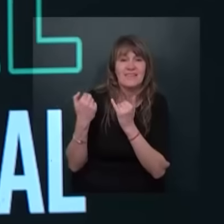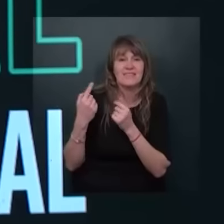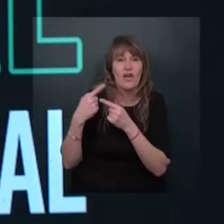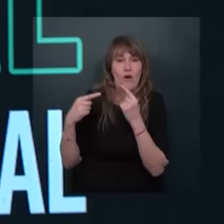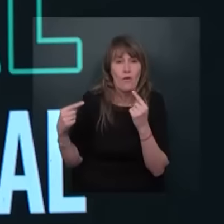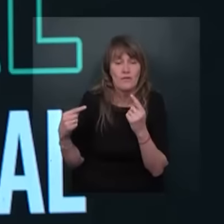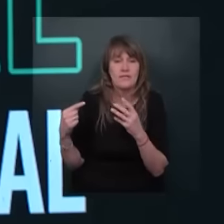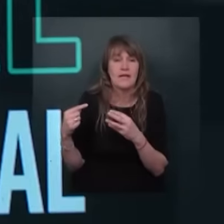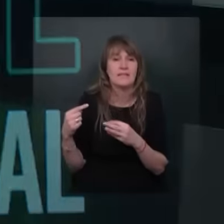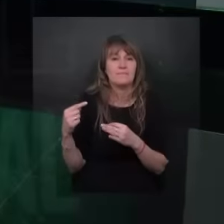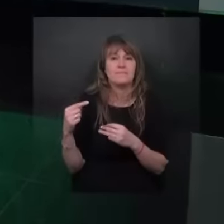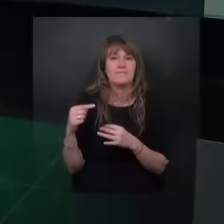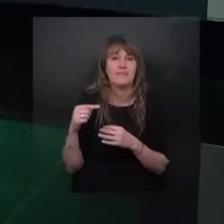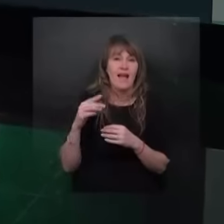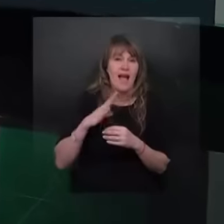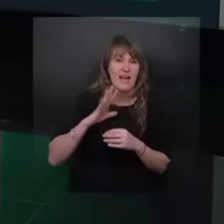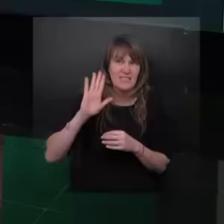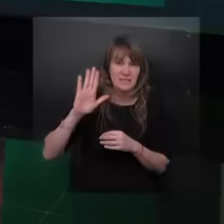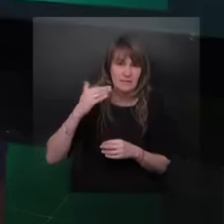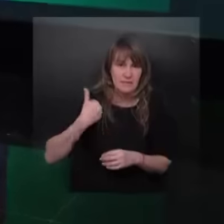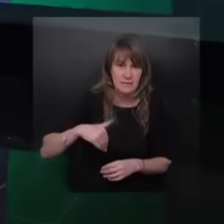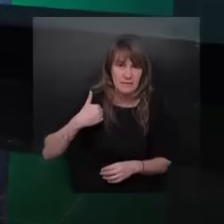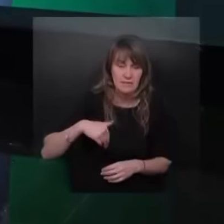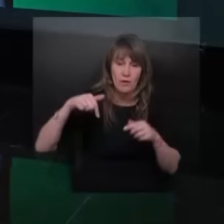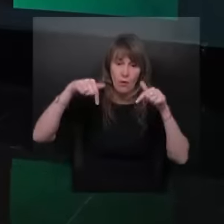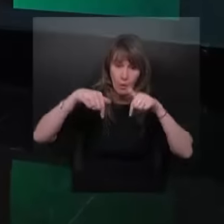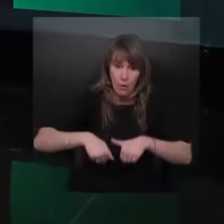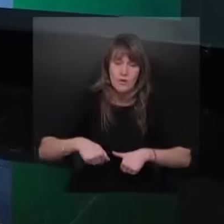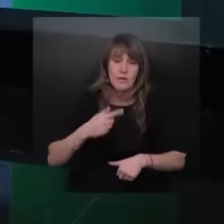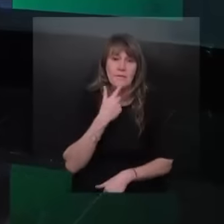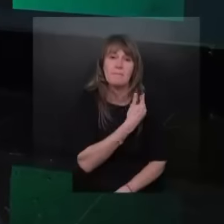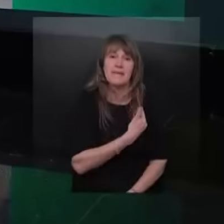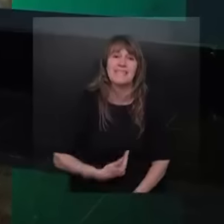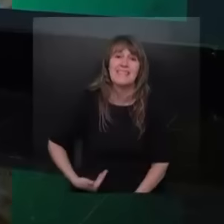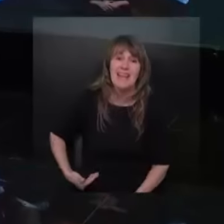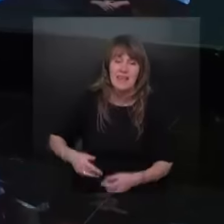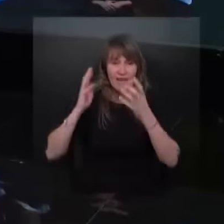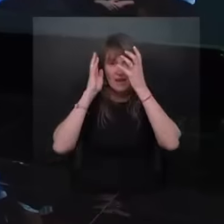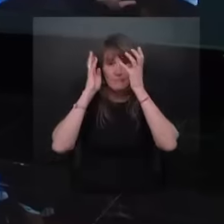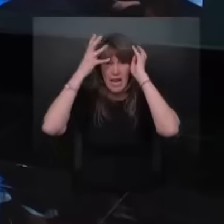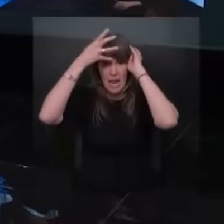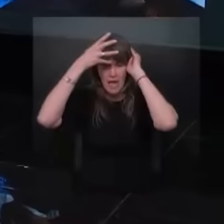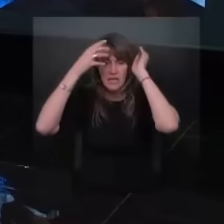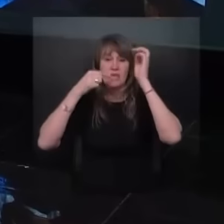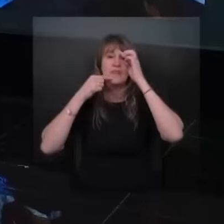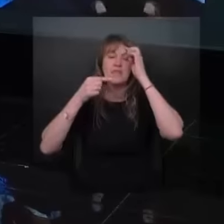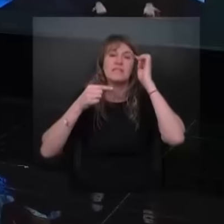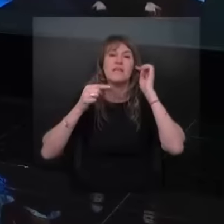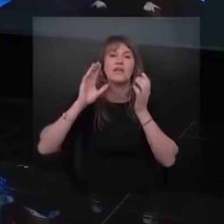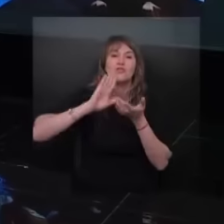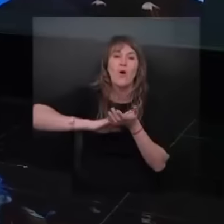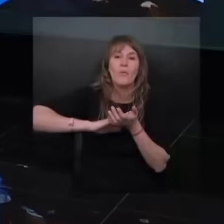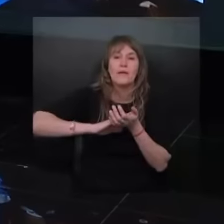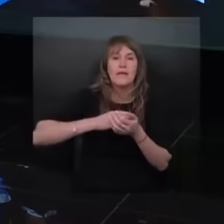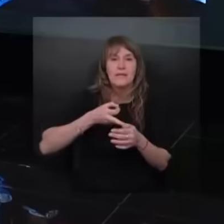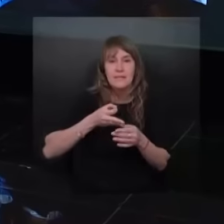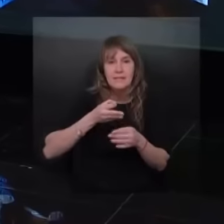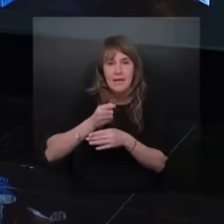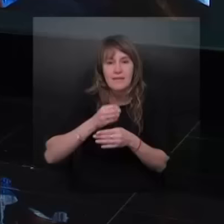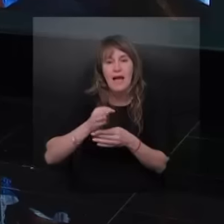naturalmente están ocurriendo varias hoy por ejemplo el presidente Javier Miley presentó un plan de alfabetización en la provincia de San